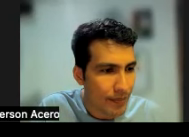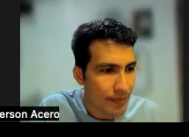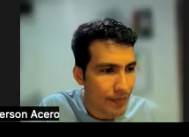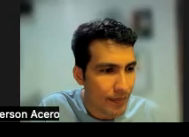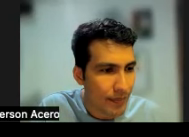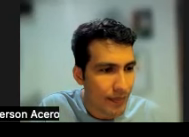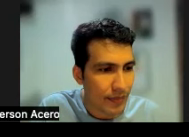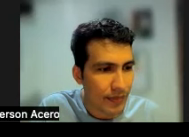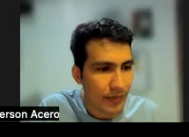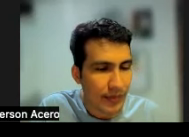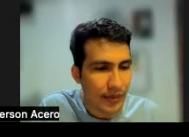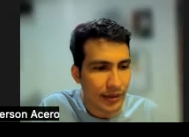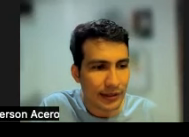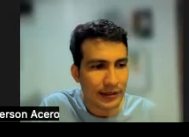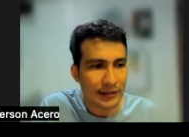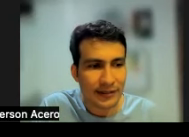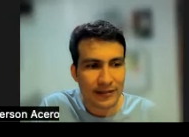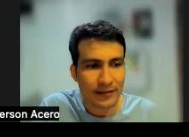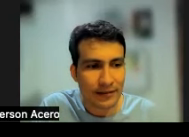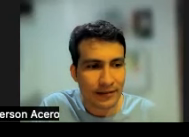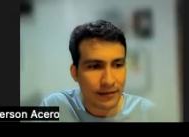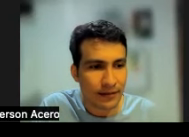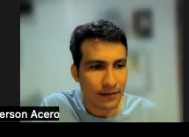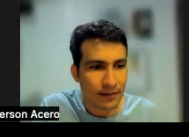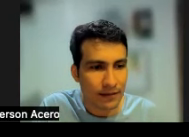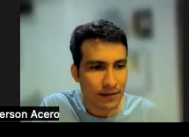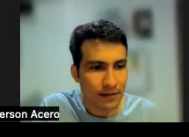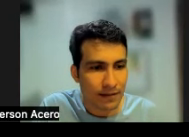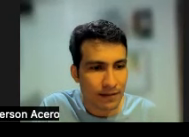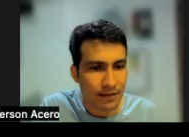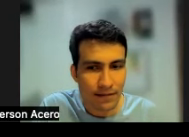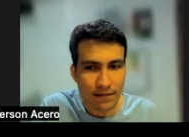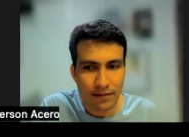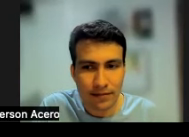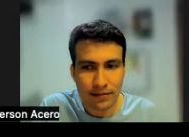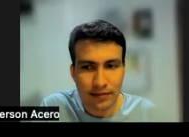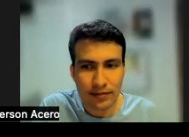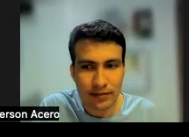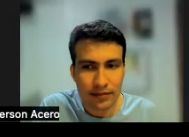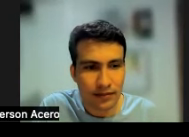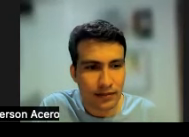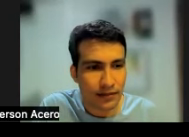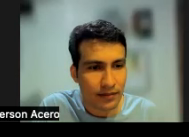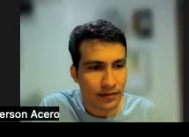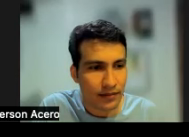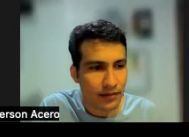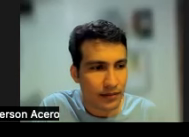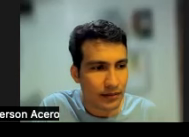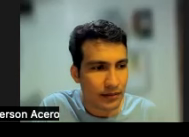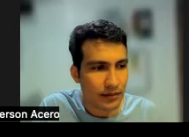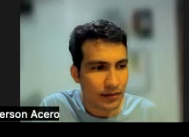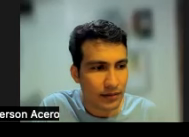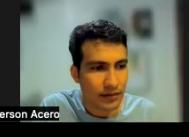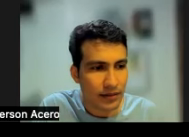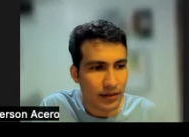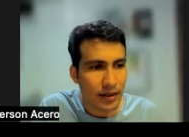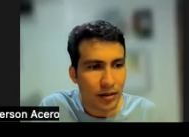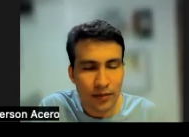cases of the virus in the United States than are now present in Europe. The European Union failed